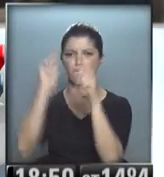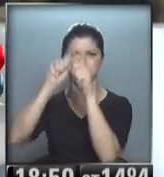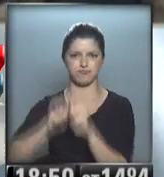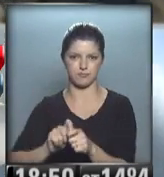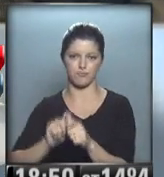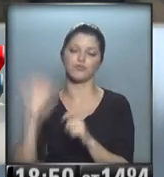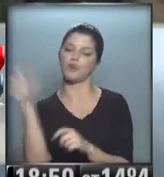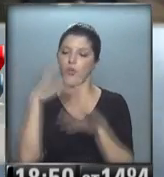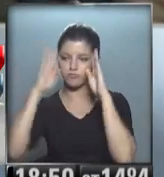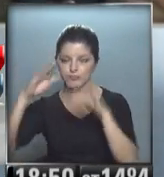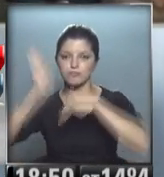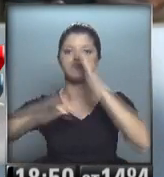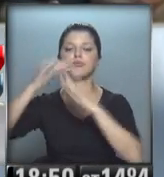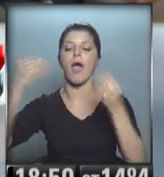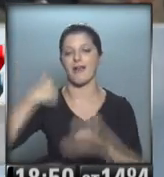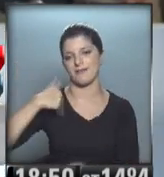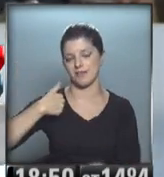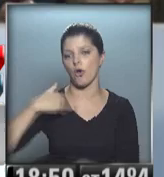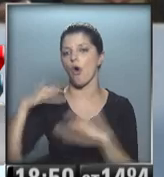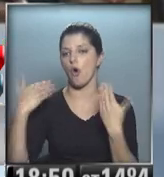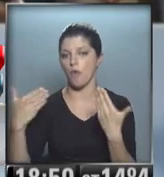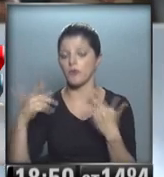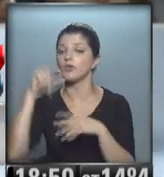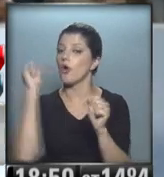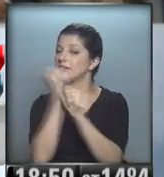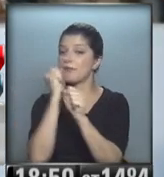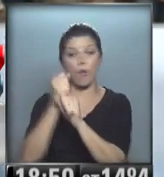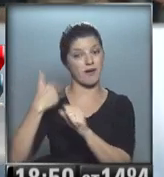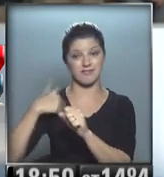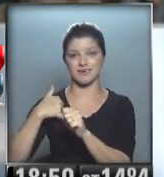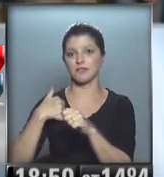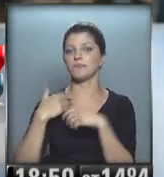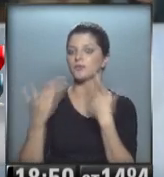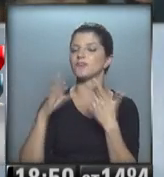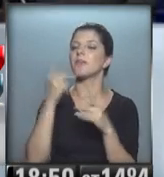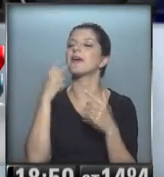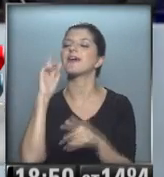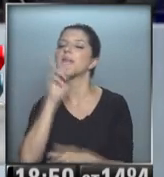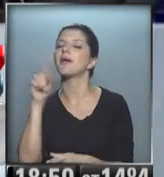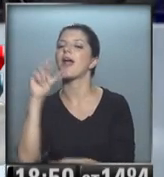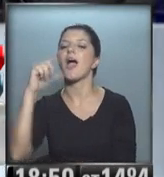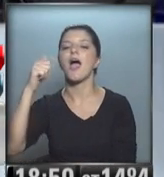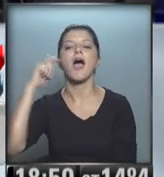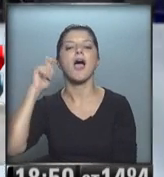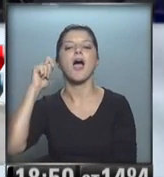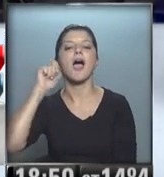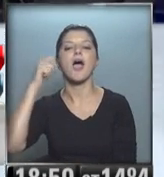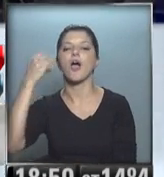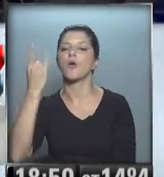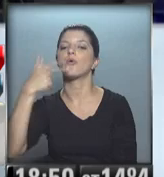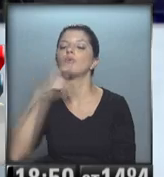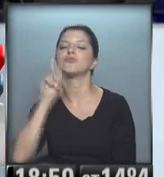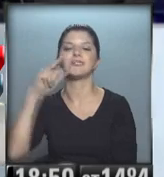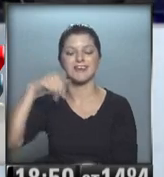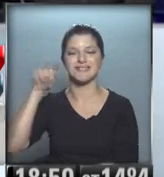por argentinos, obviamente, y ocupa mano de obra argentina. Así que pasame con Agustín, que seguramente va a tener otros datos para